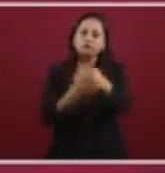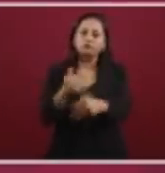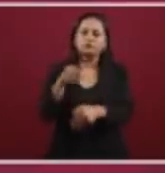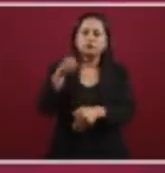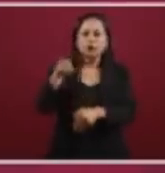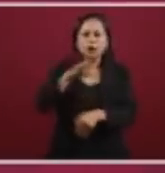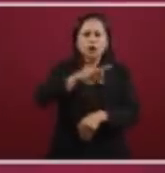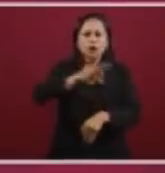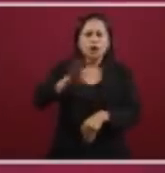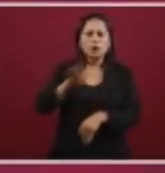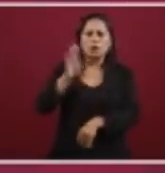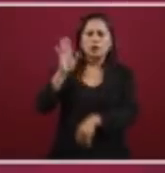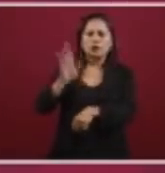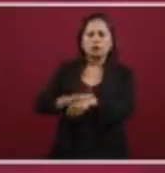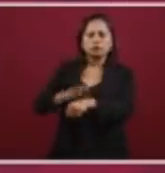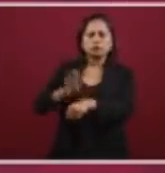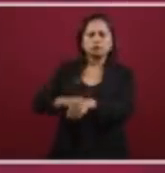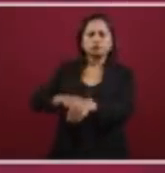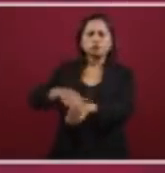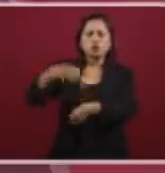es todo